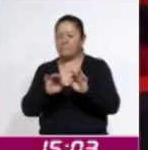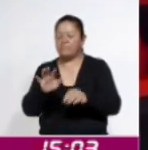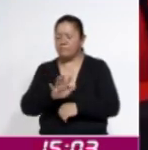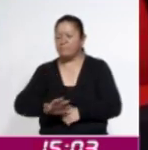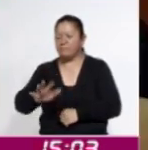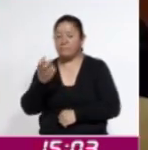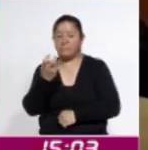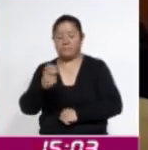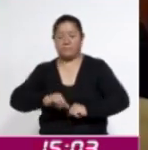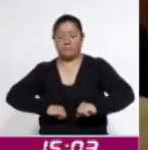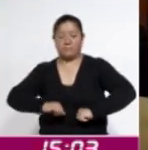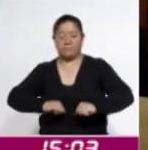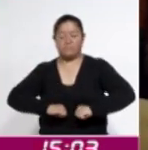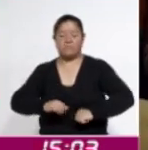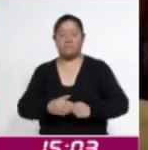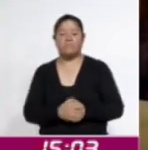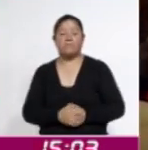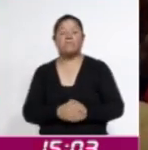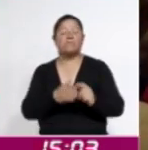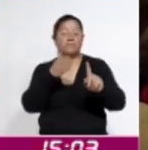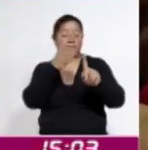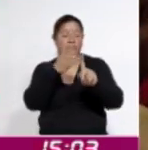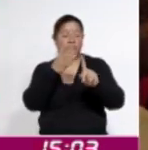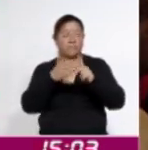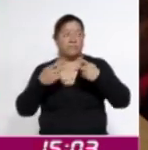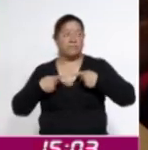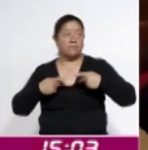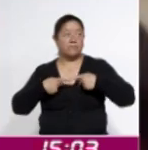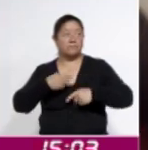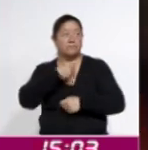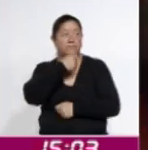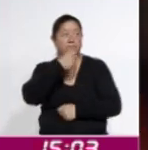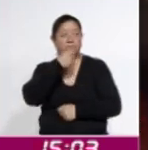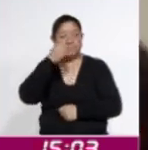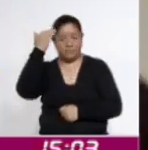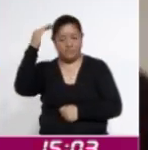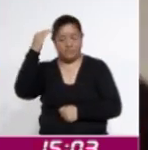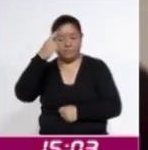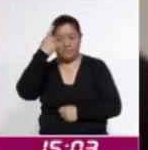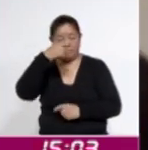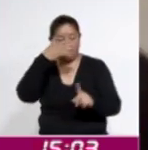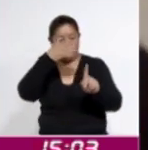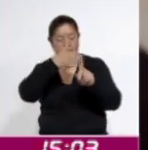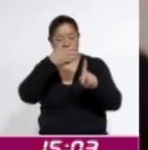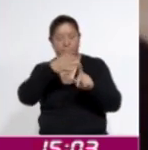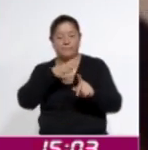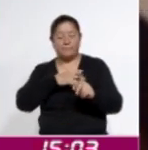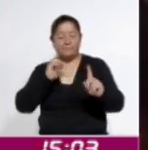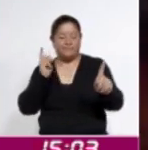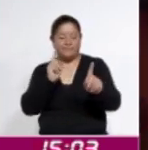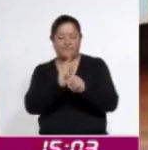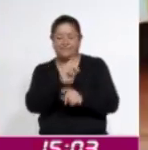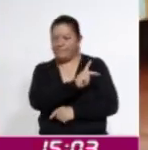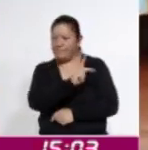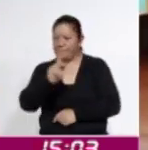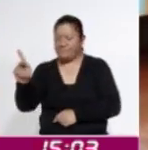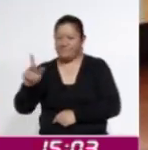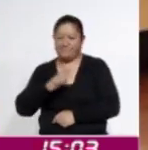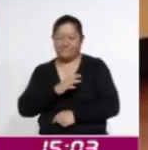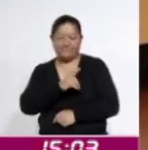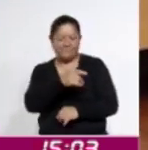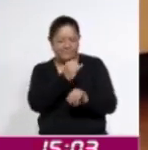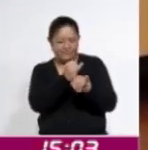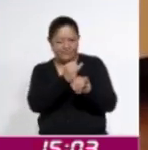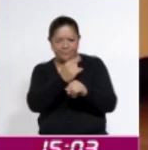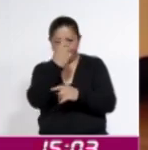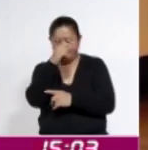estas actividades que van dirigidas a las personas adultas mayores con el propósito de acercarlos al mundo digital